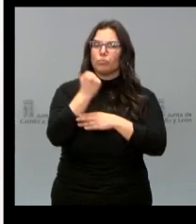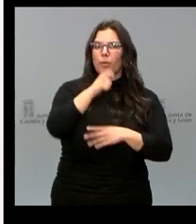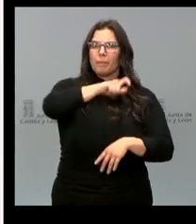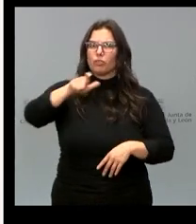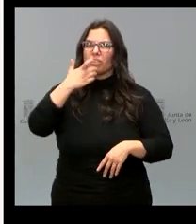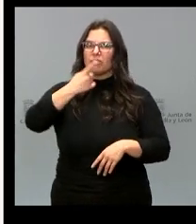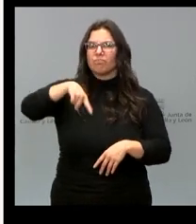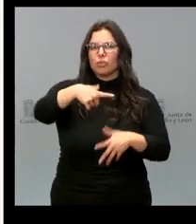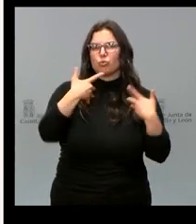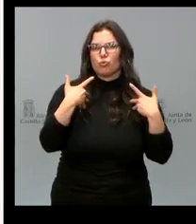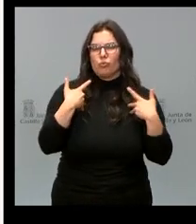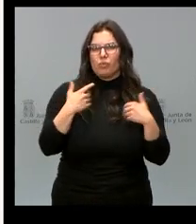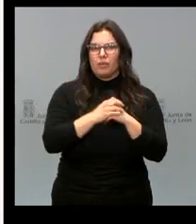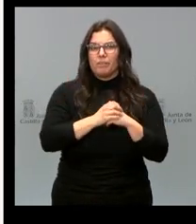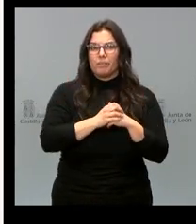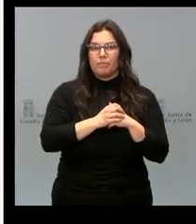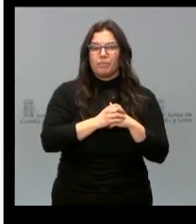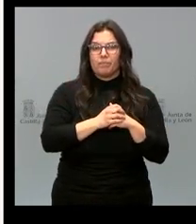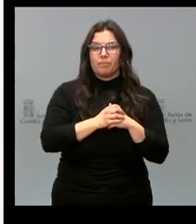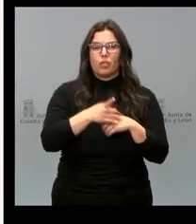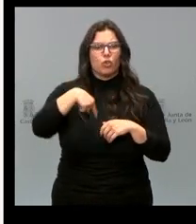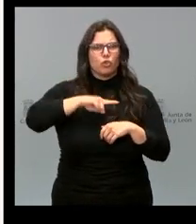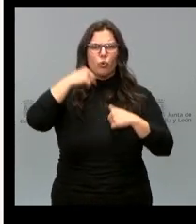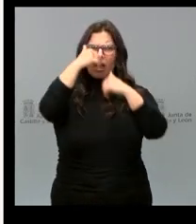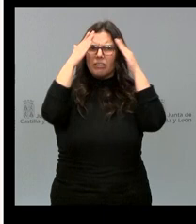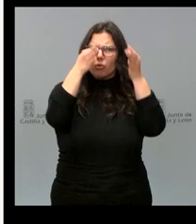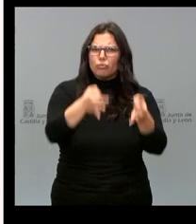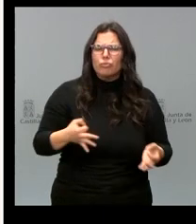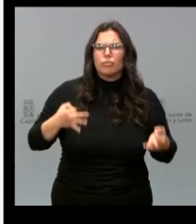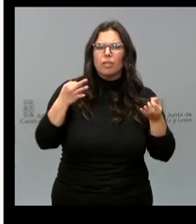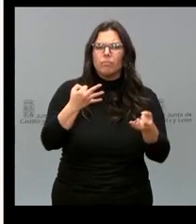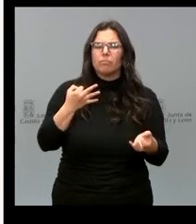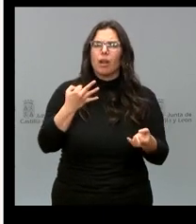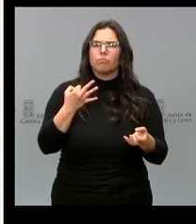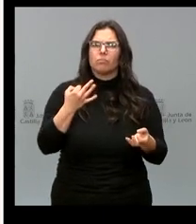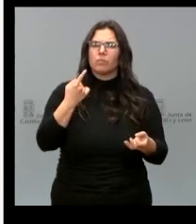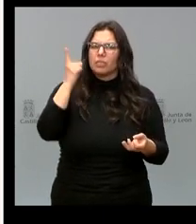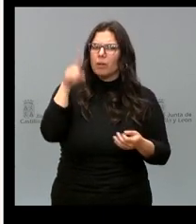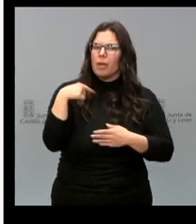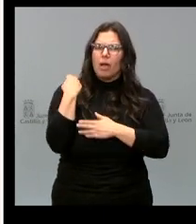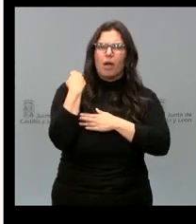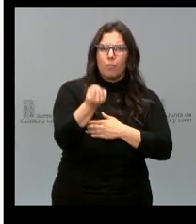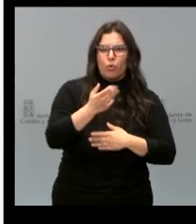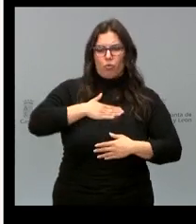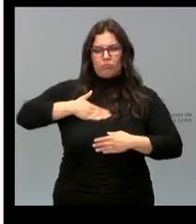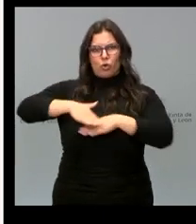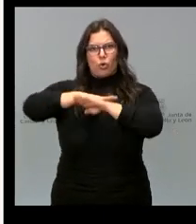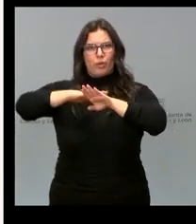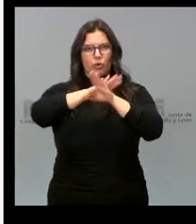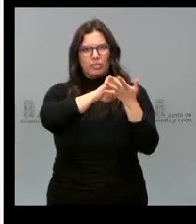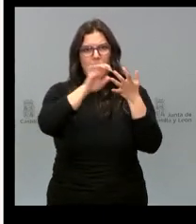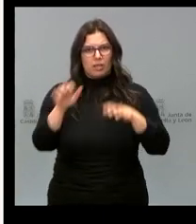sufren. Van a contar siempre con nuestra atención y van a contar siempre con nuestro apoyo, el del Gobierno de Castilla y